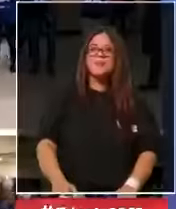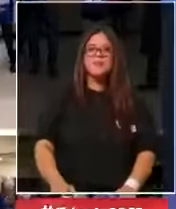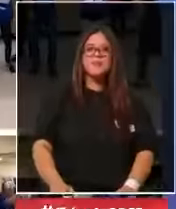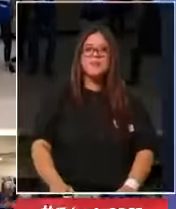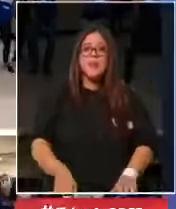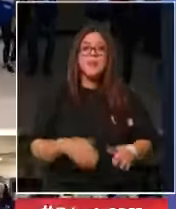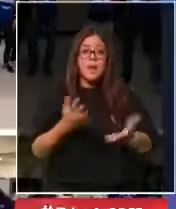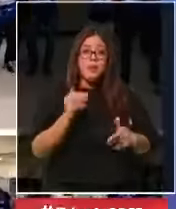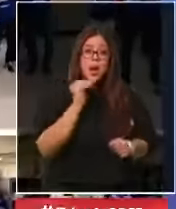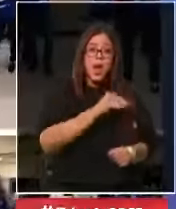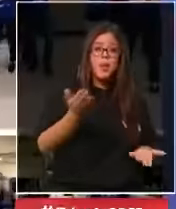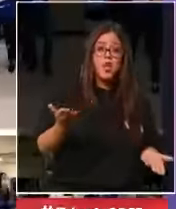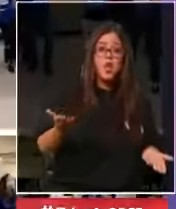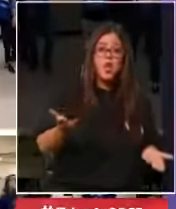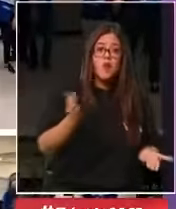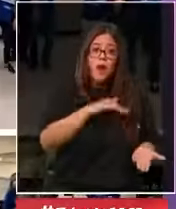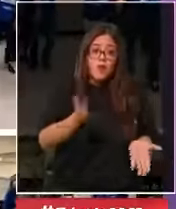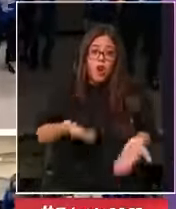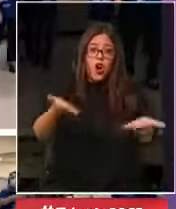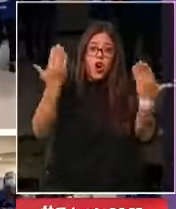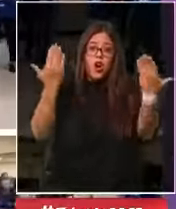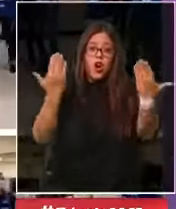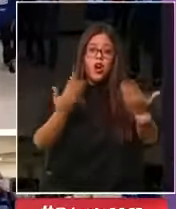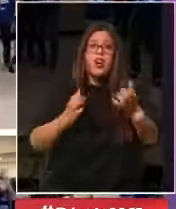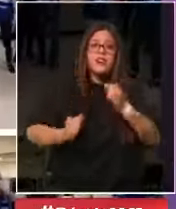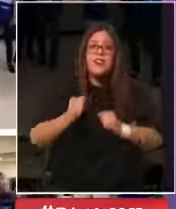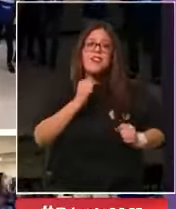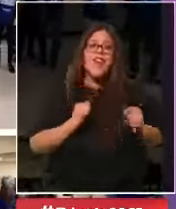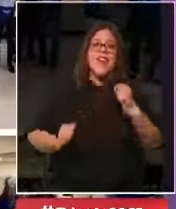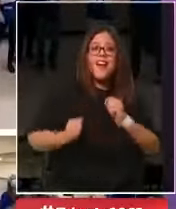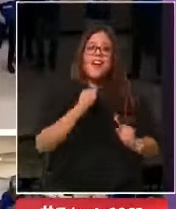Un poquito más rápido. Heavy samba, heavy samba.